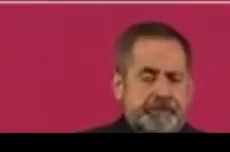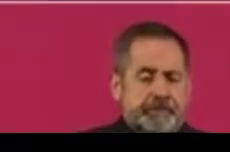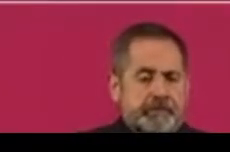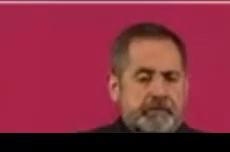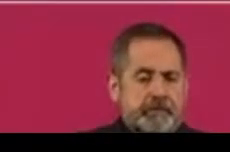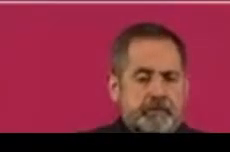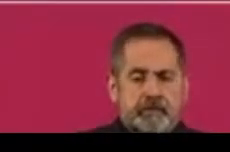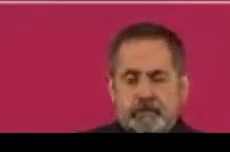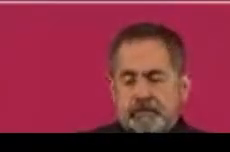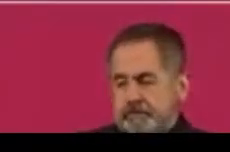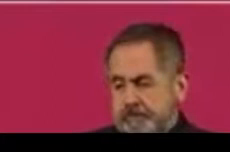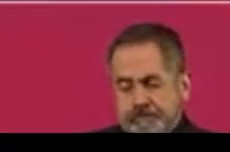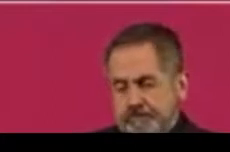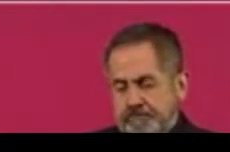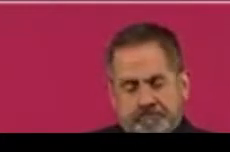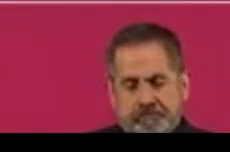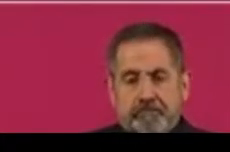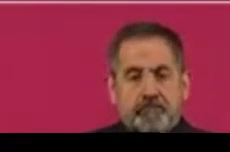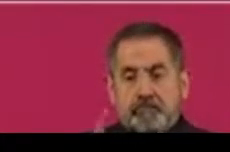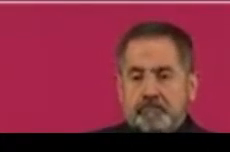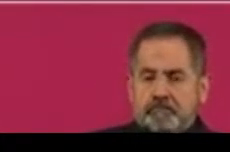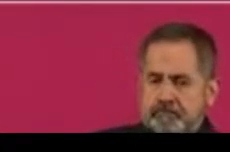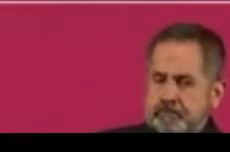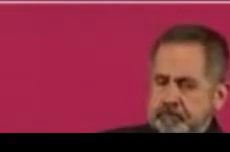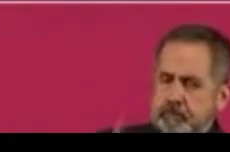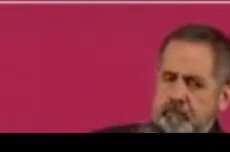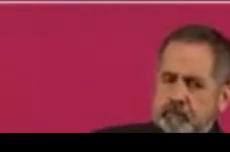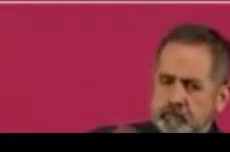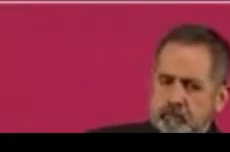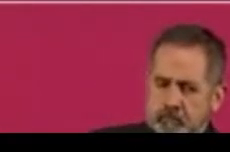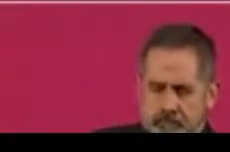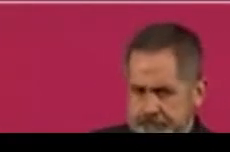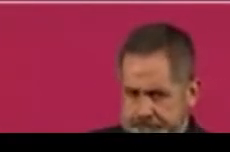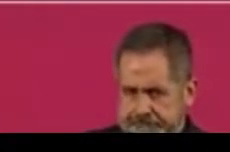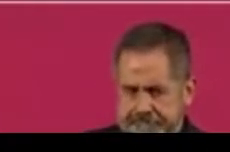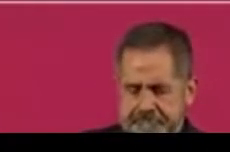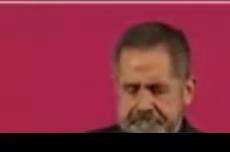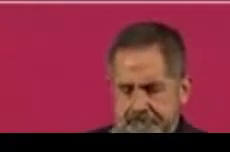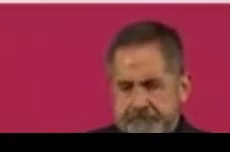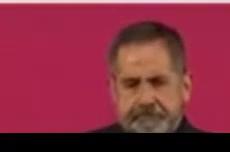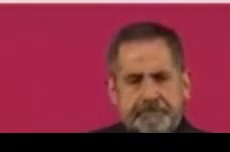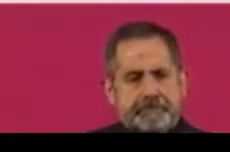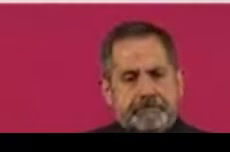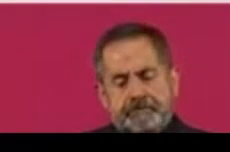Desgraciadamente, una persona perdió la vida en estos enfrentamientos.